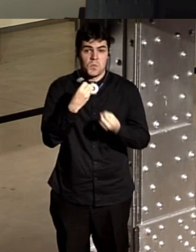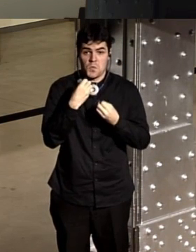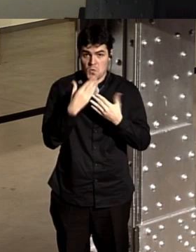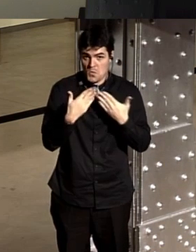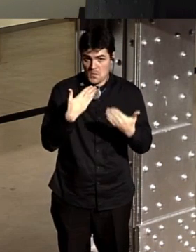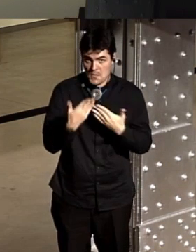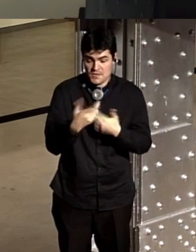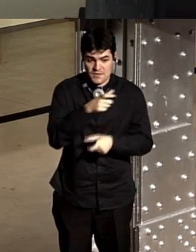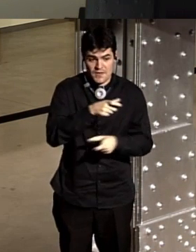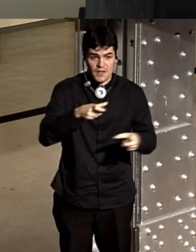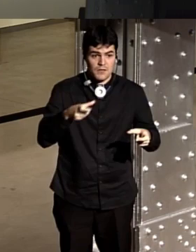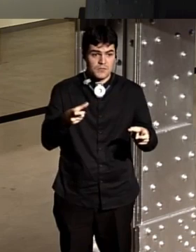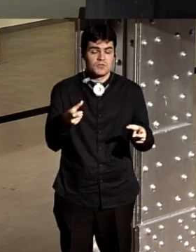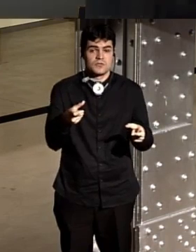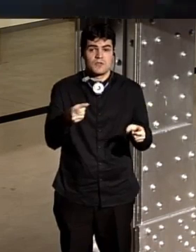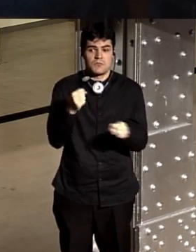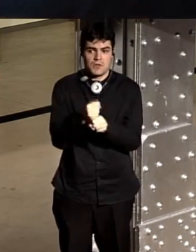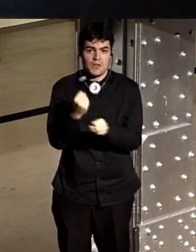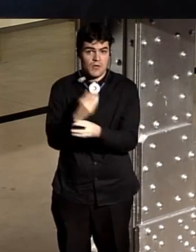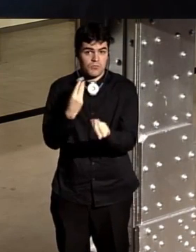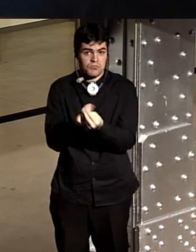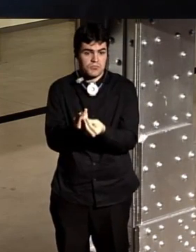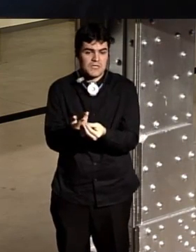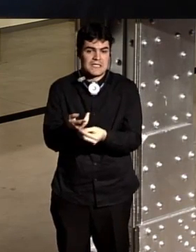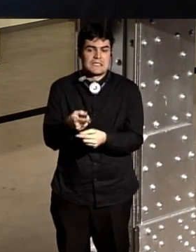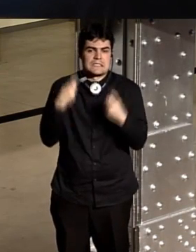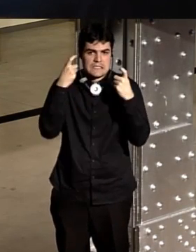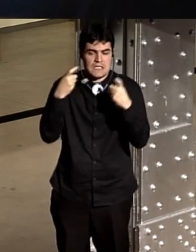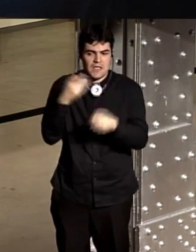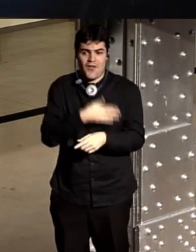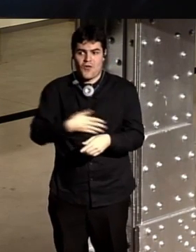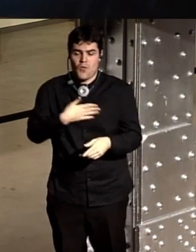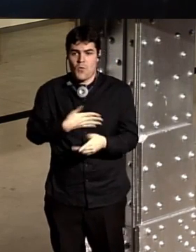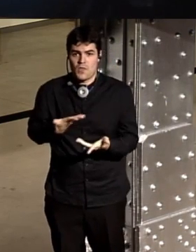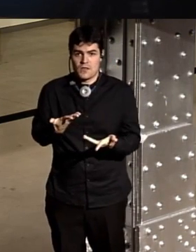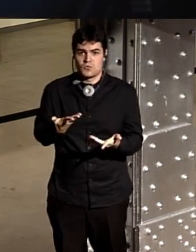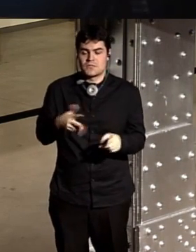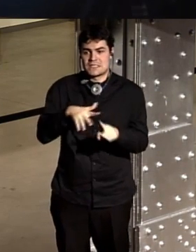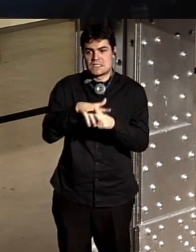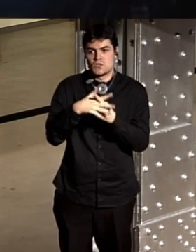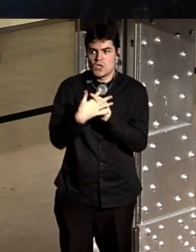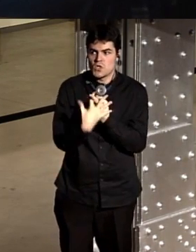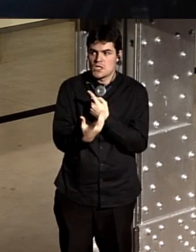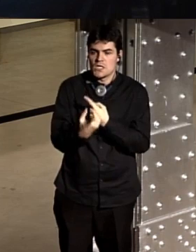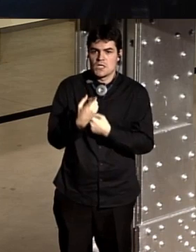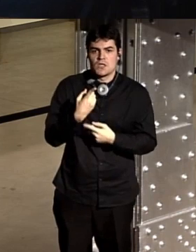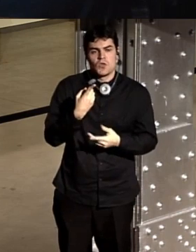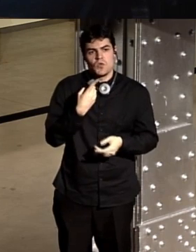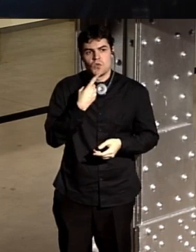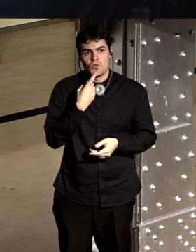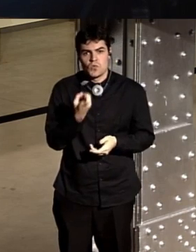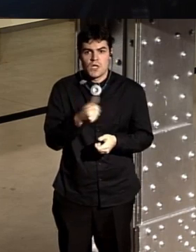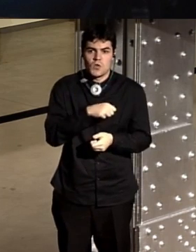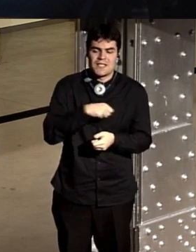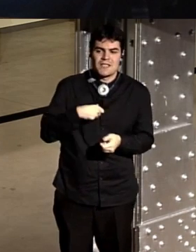de hacer que la gente de tu alrededor a la que fotografías se sienta cómoda. ¿Cómo lo haces en situaciones que a veces son muy